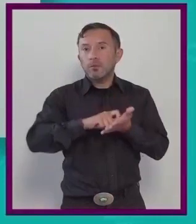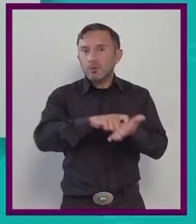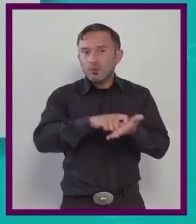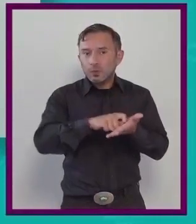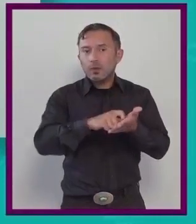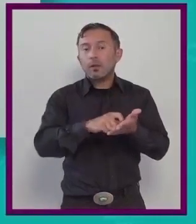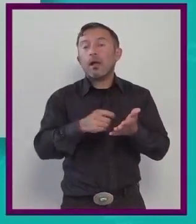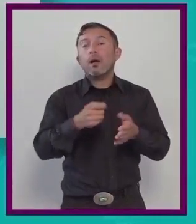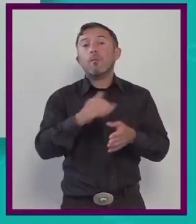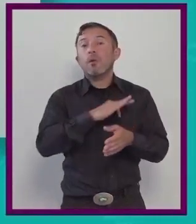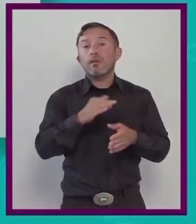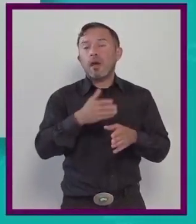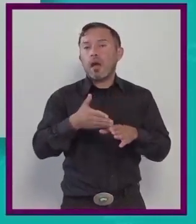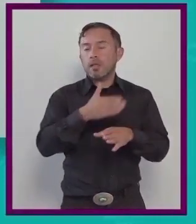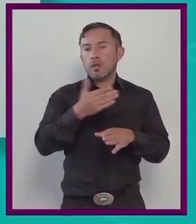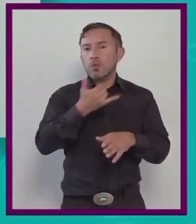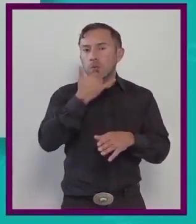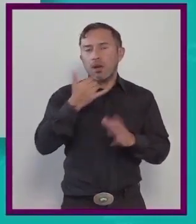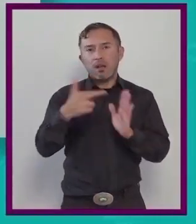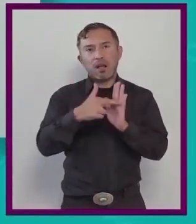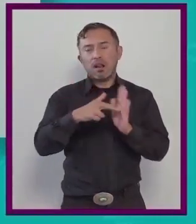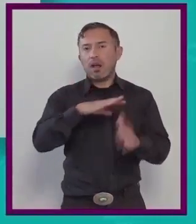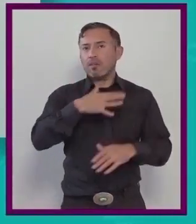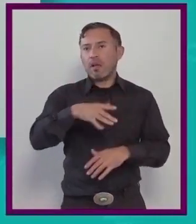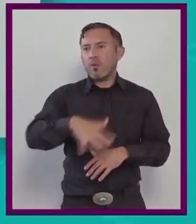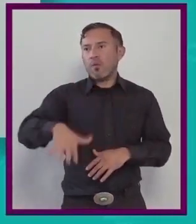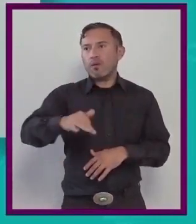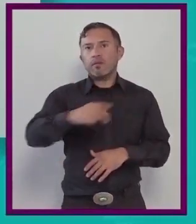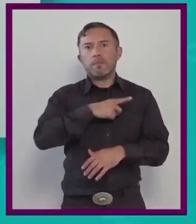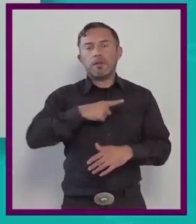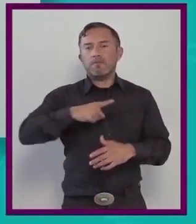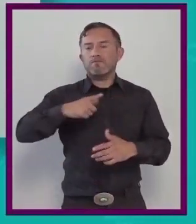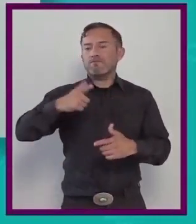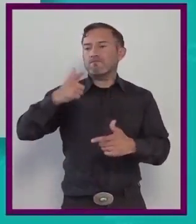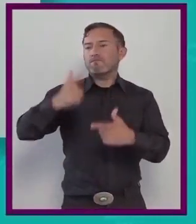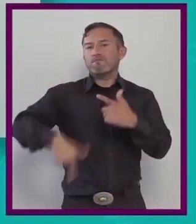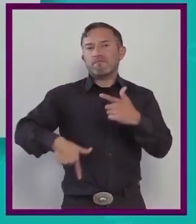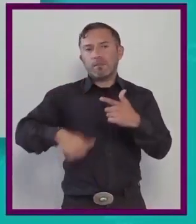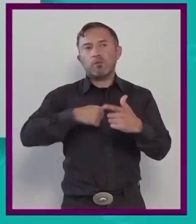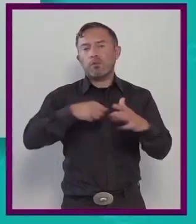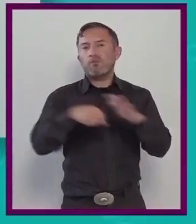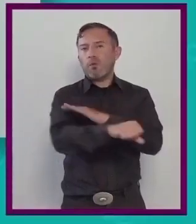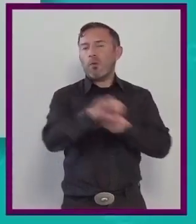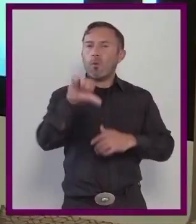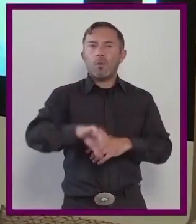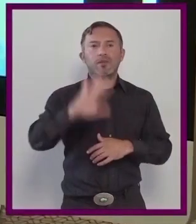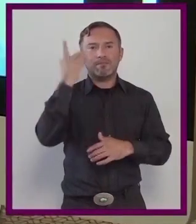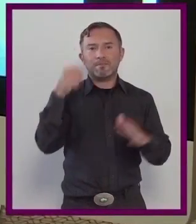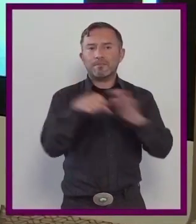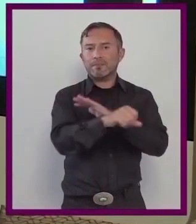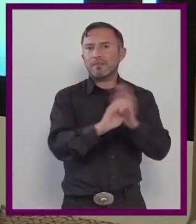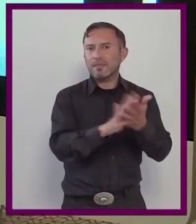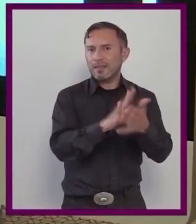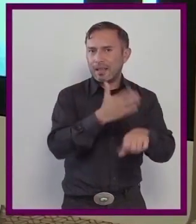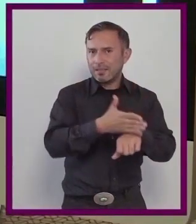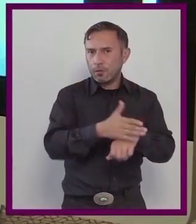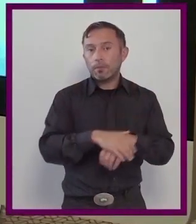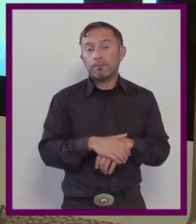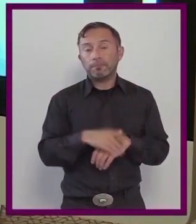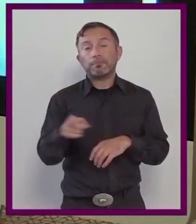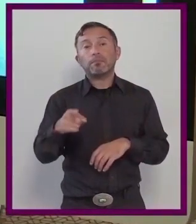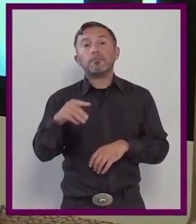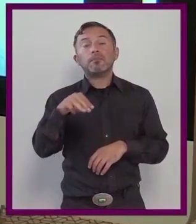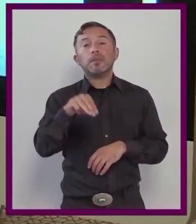que era a través de un sistema escrito, la prisión preventiva era la regla general, se le quita, bueno, en el sistema